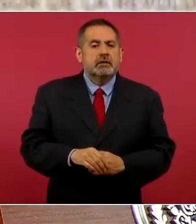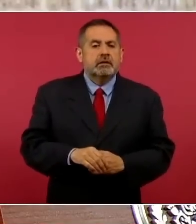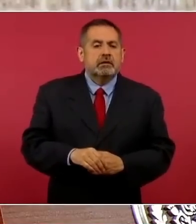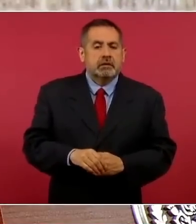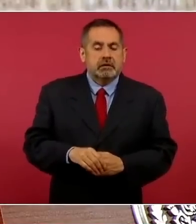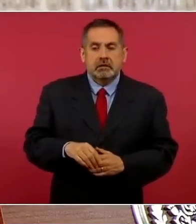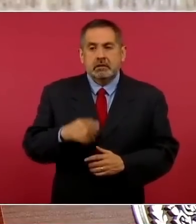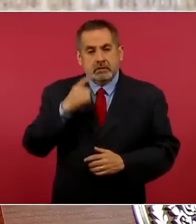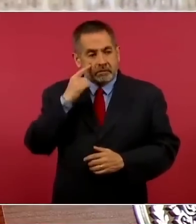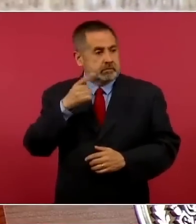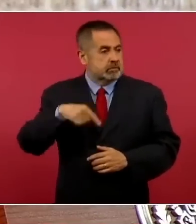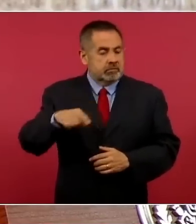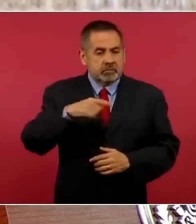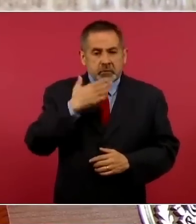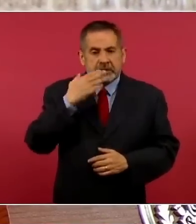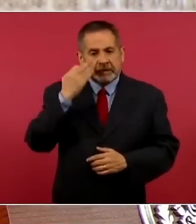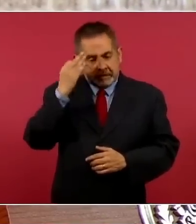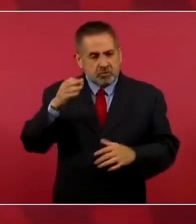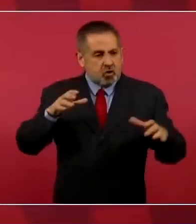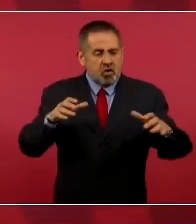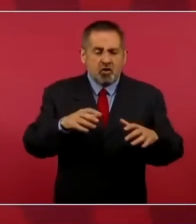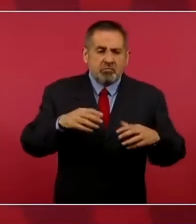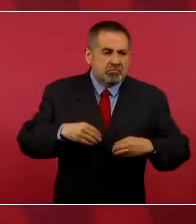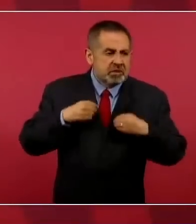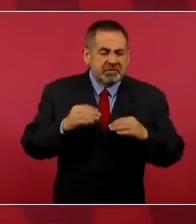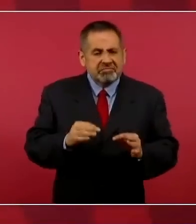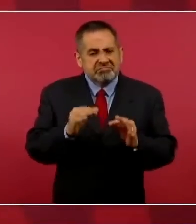de los tiempos en que se vive,